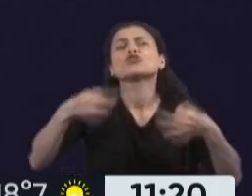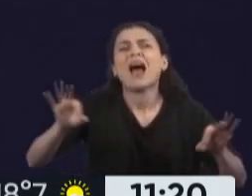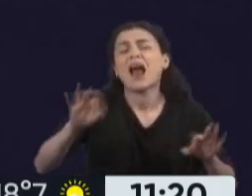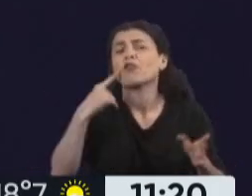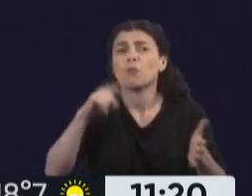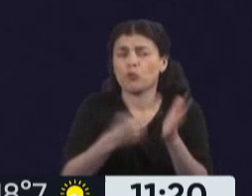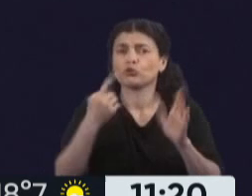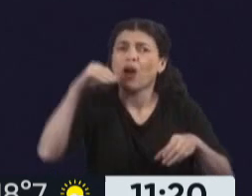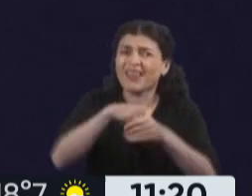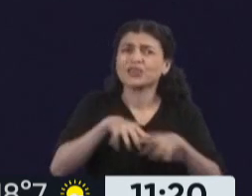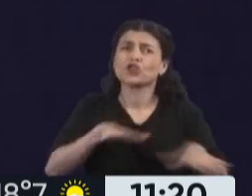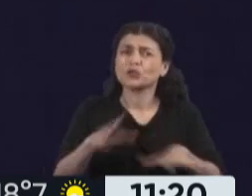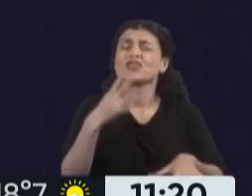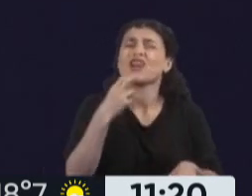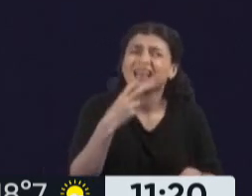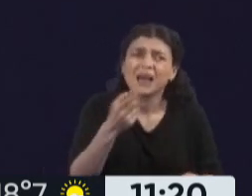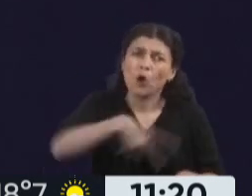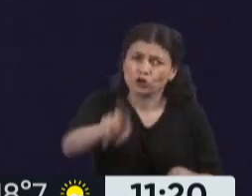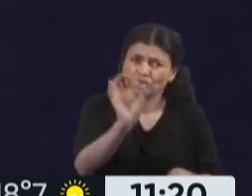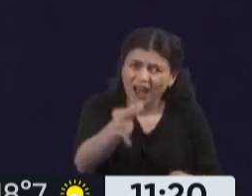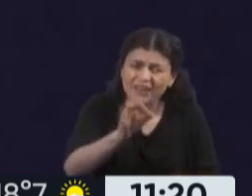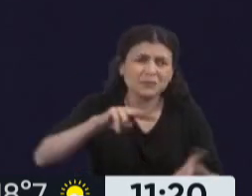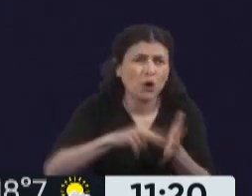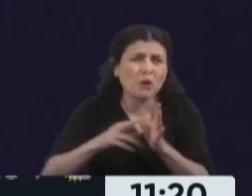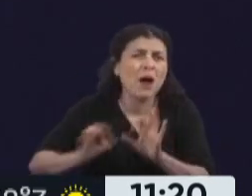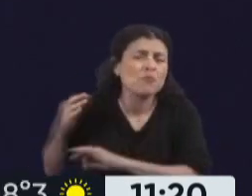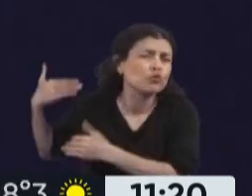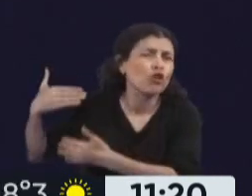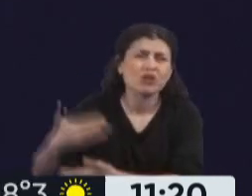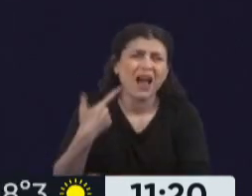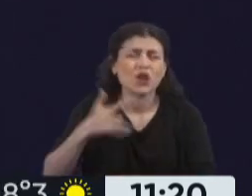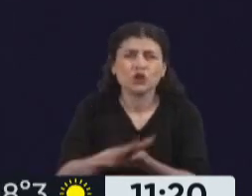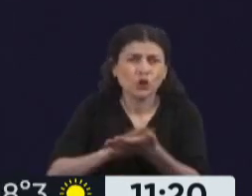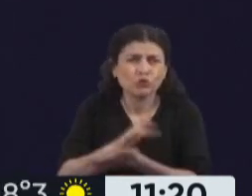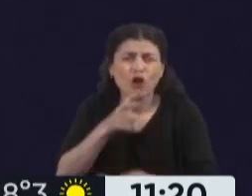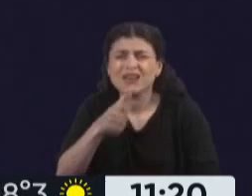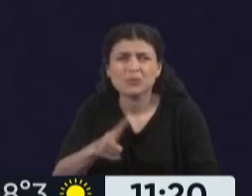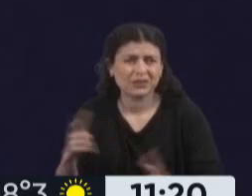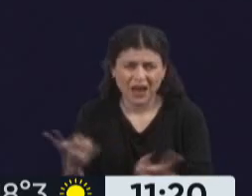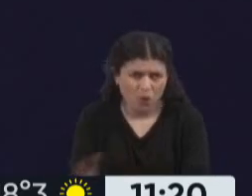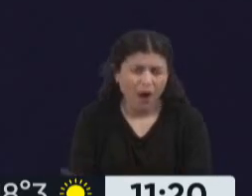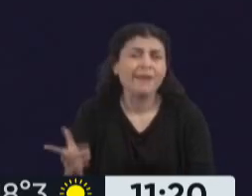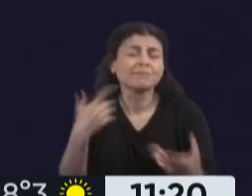claramente tiene casi un cuarto de siglo de desatención. Así que, por supuesto que